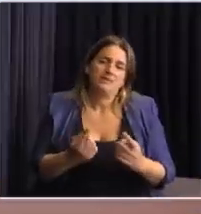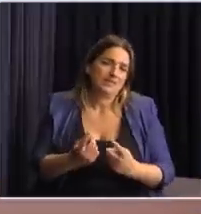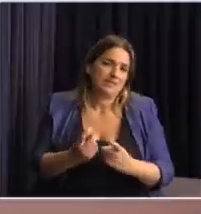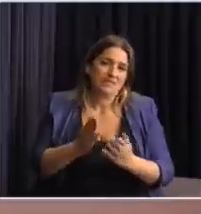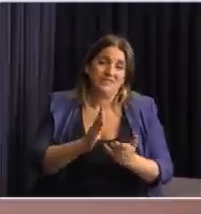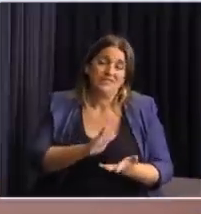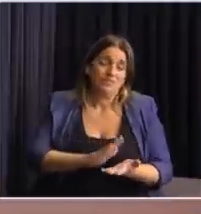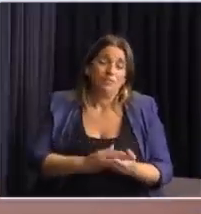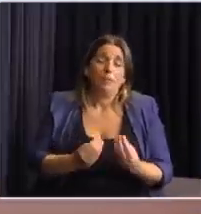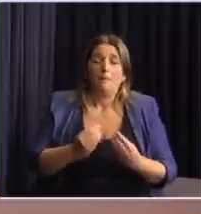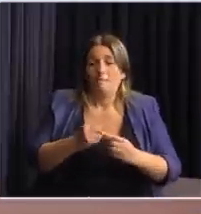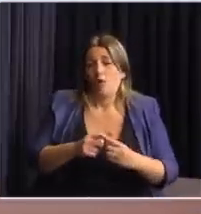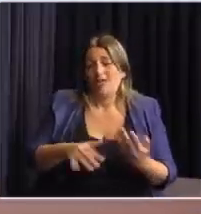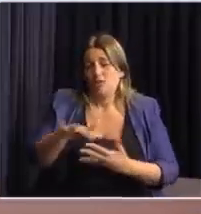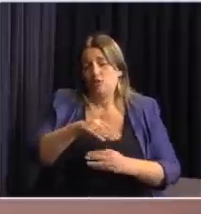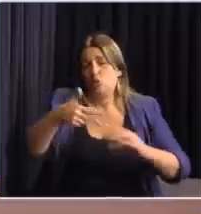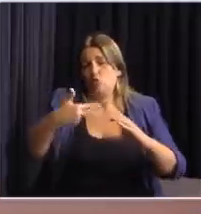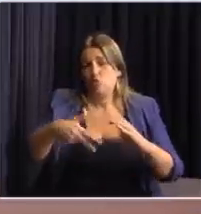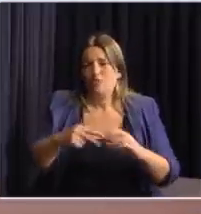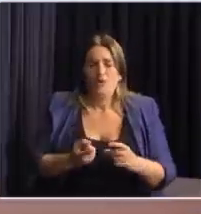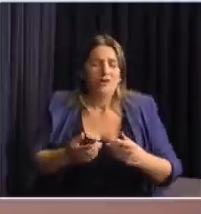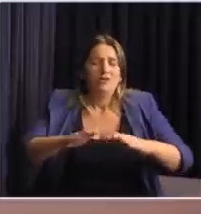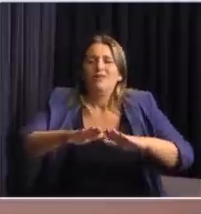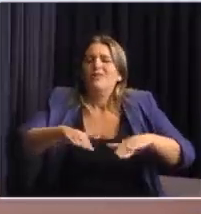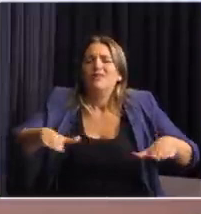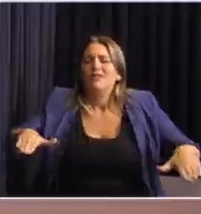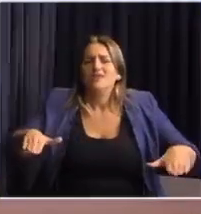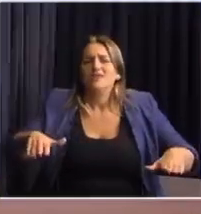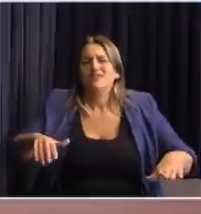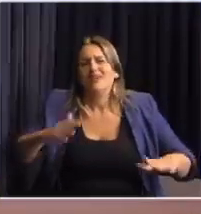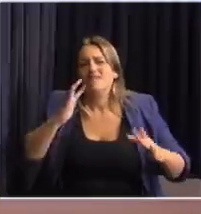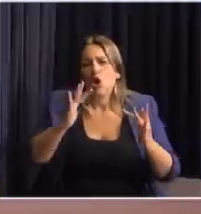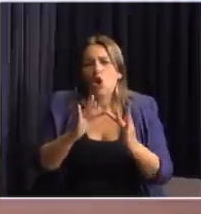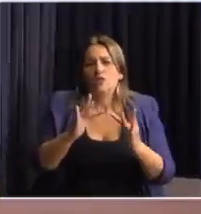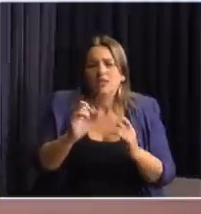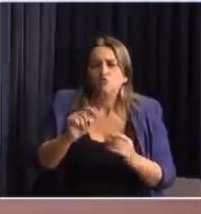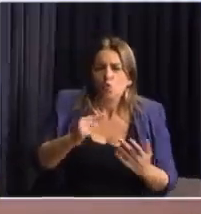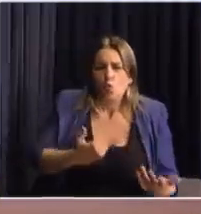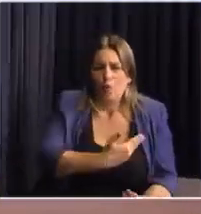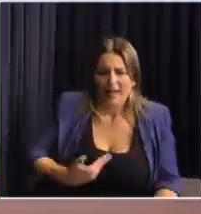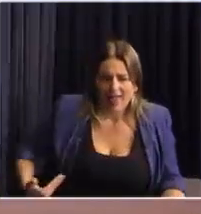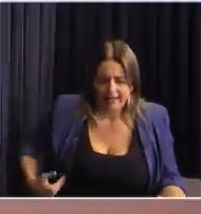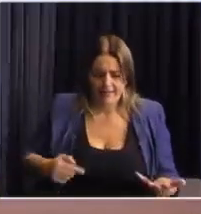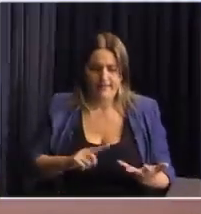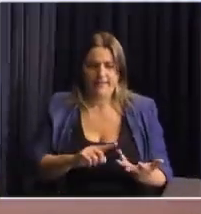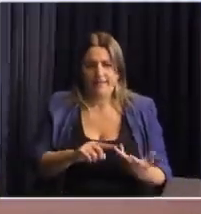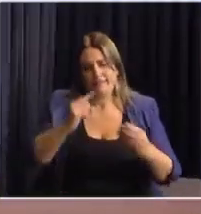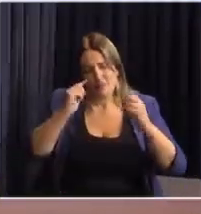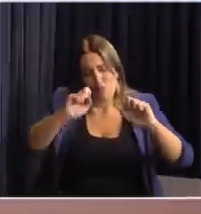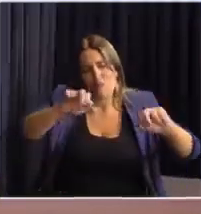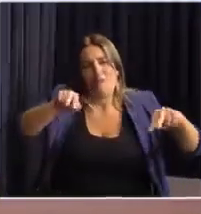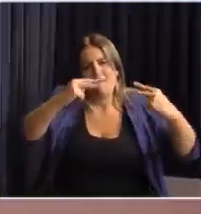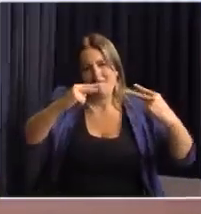educación a distancia, porque cuando un alumno es muy chico, el contacto diario con la maestra, la mirada,